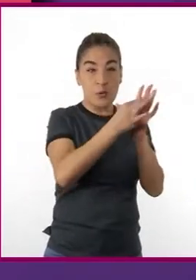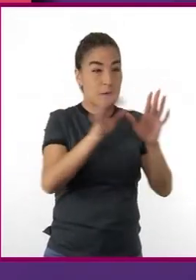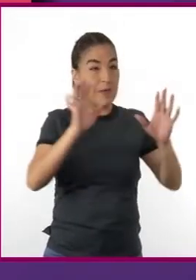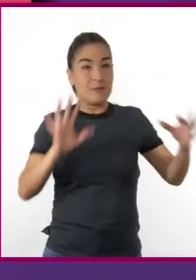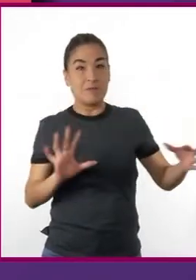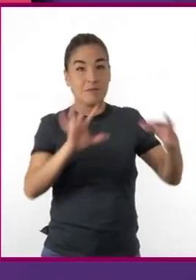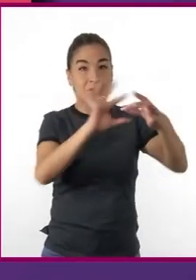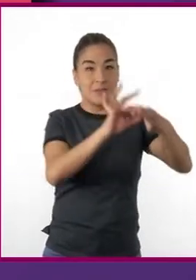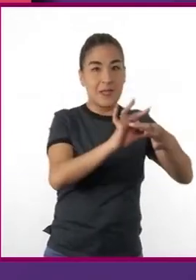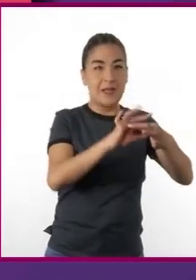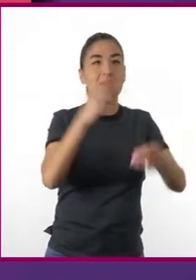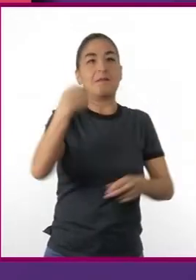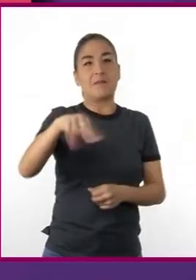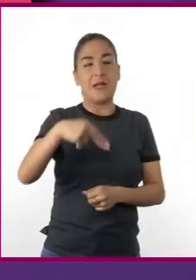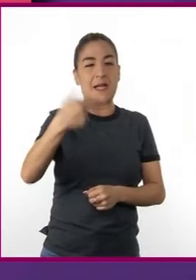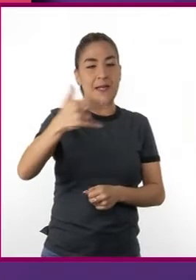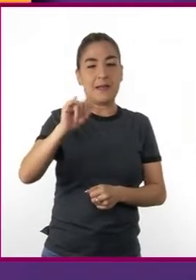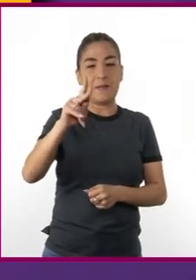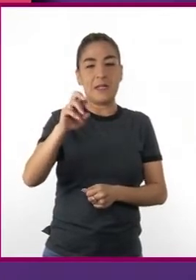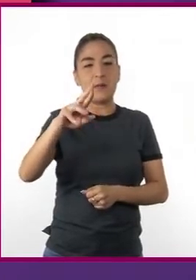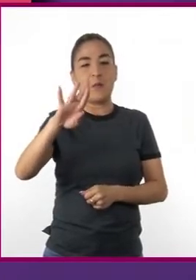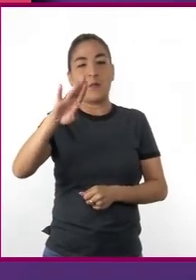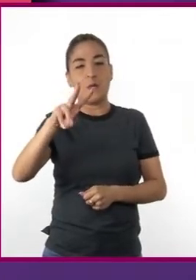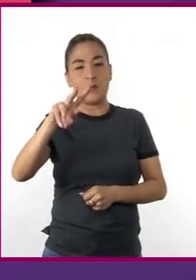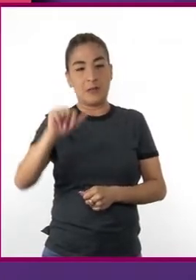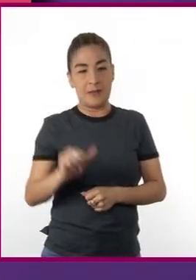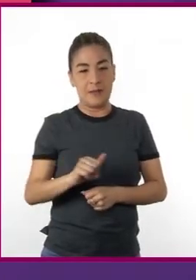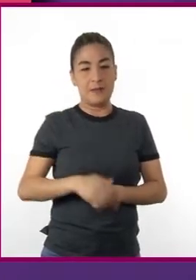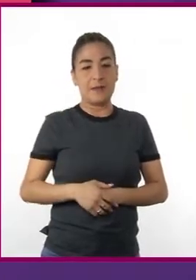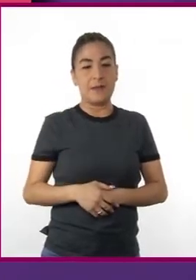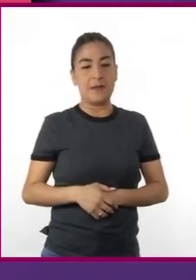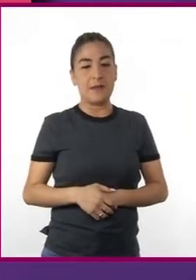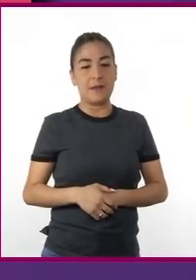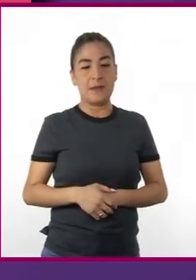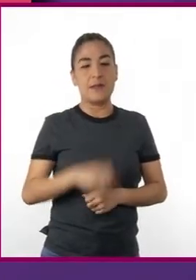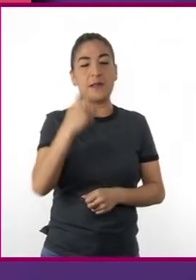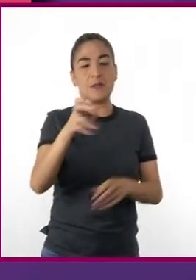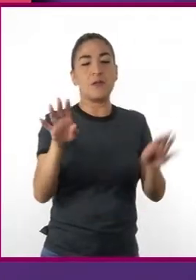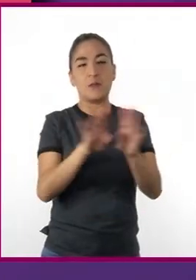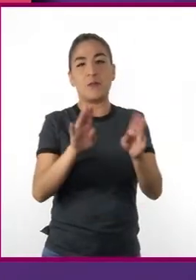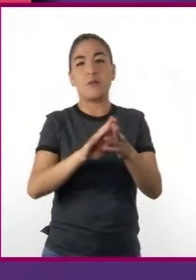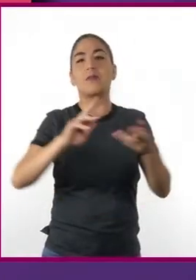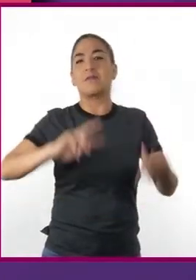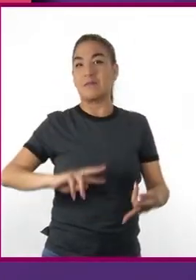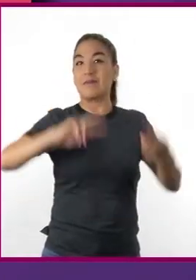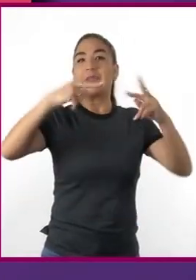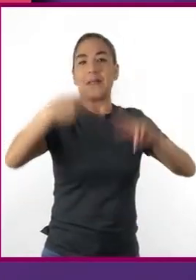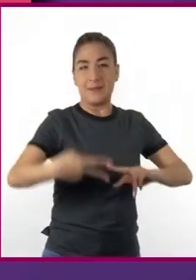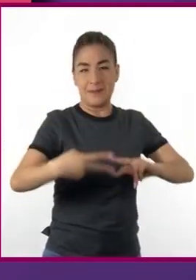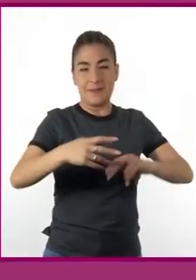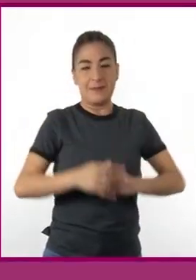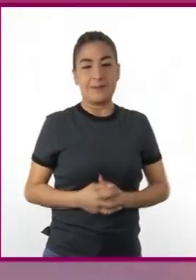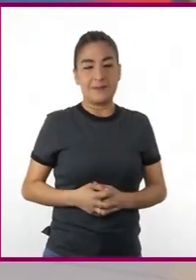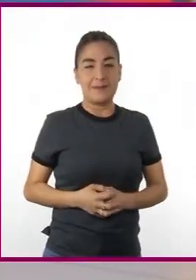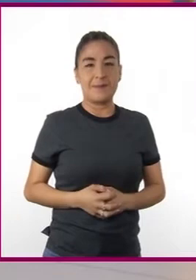curva llamada hipérbola, porque la relación es de proporcionalidad inversa.